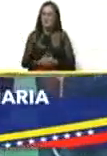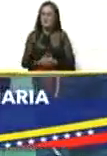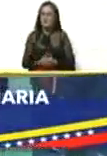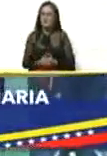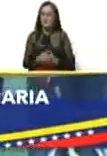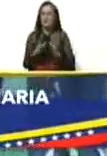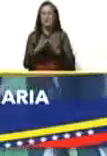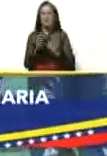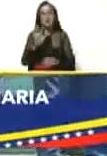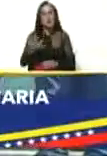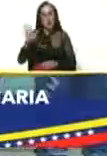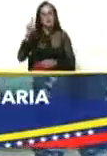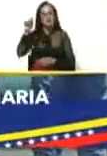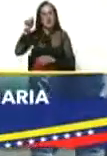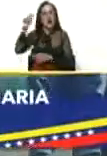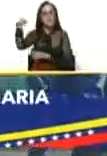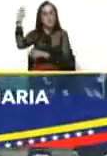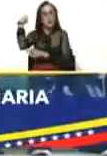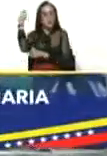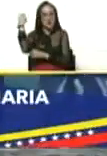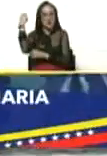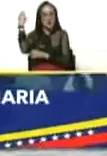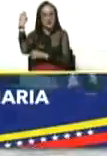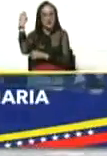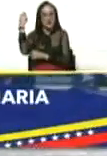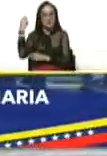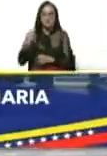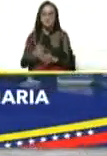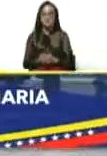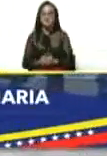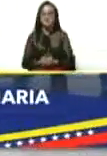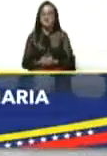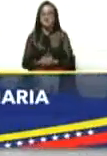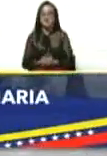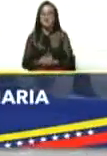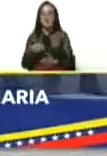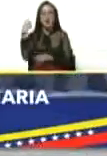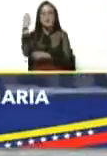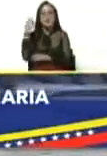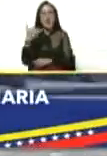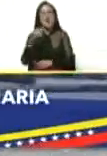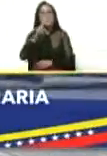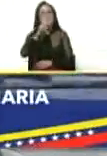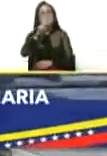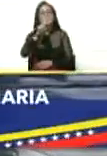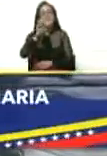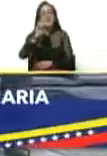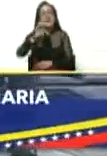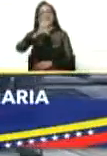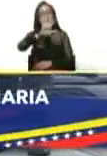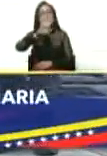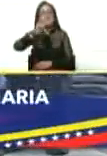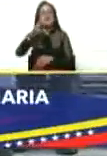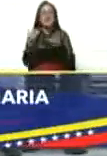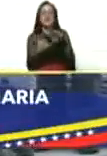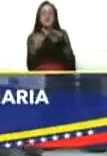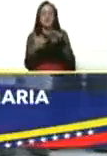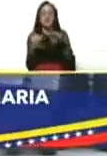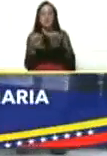todo el estado Apure. Para este momento, en Apure hay 1.053